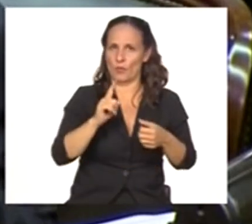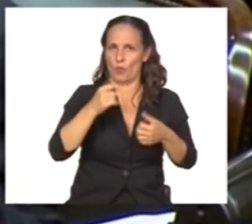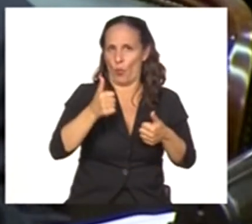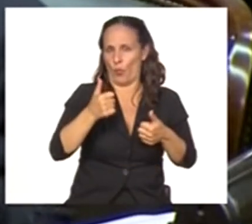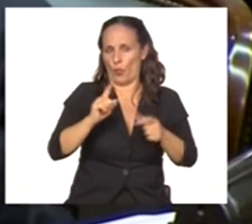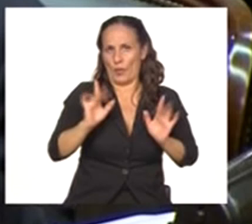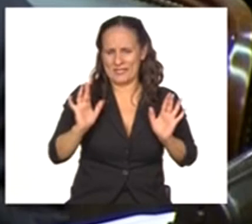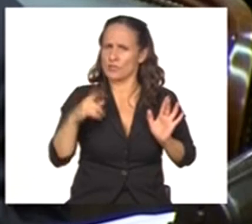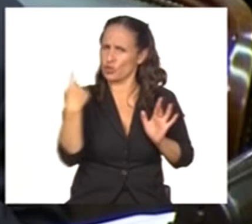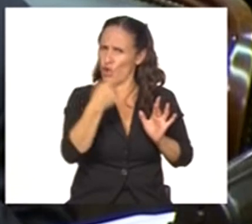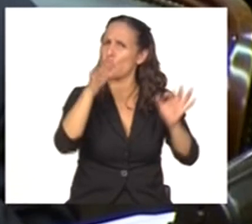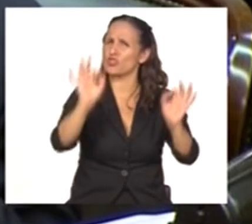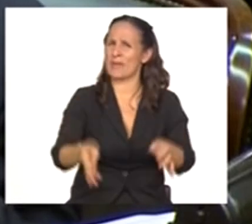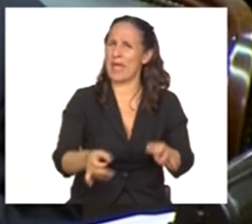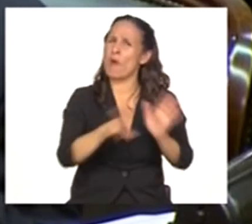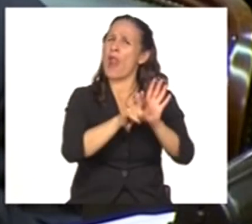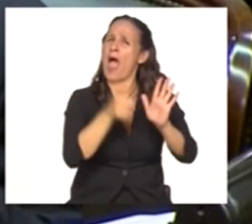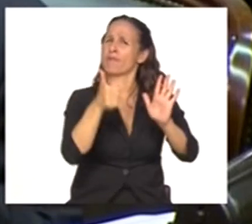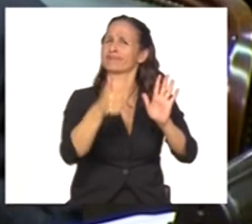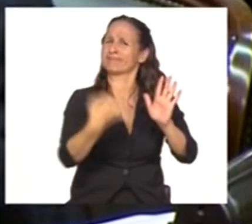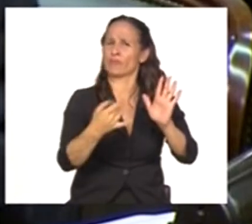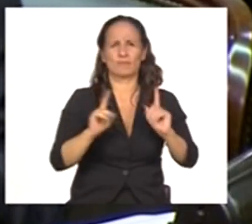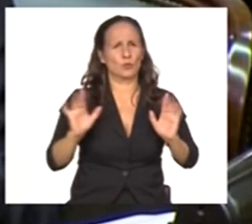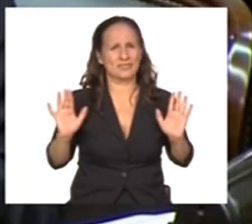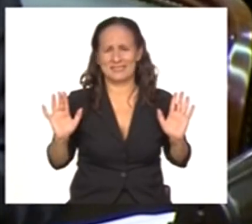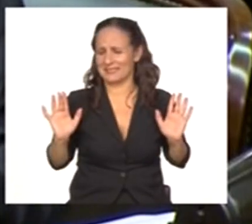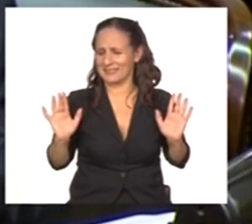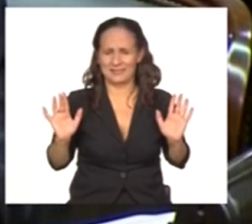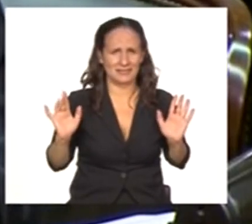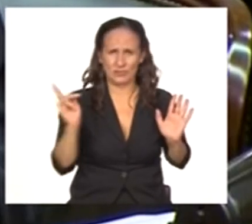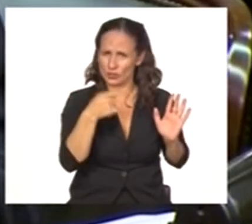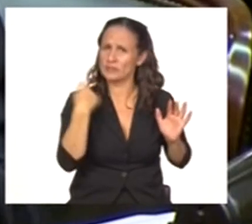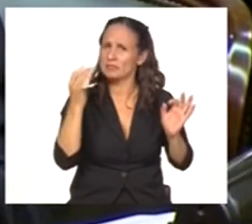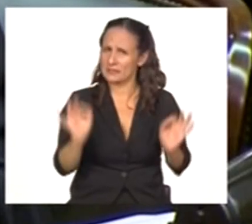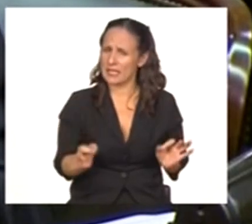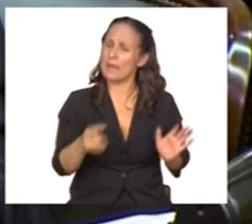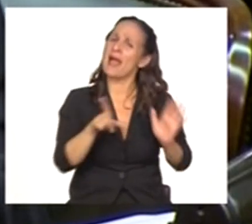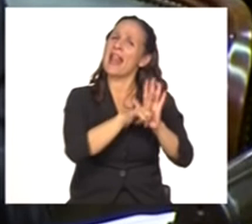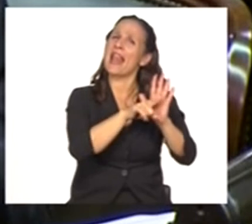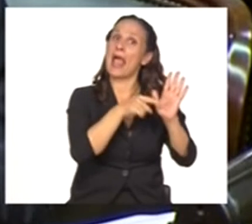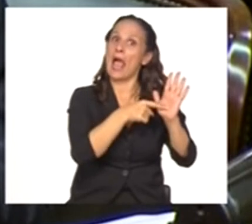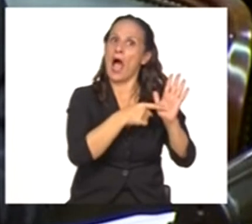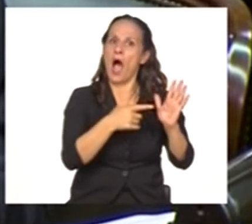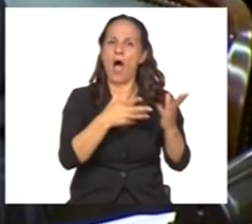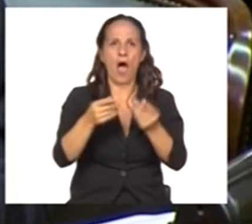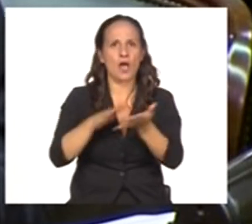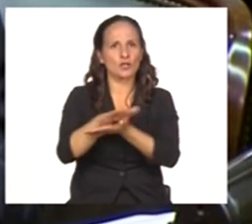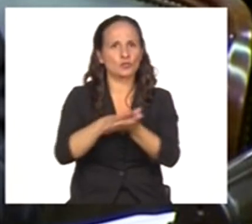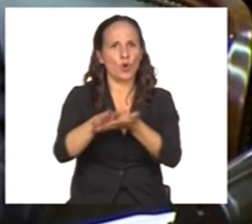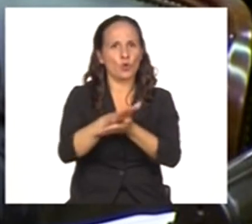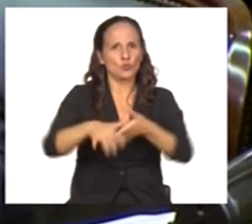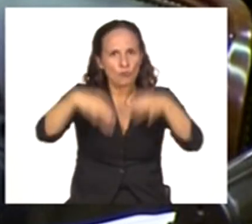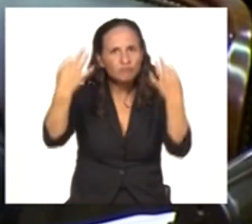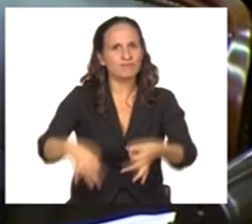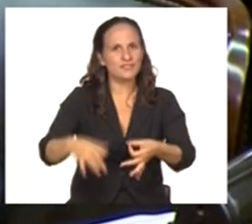lo sabemos. Esta no es una ley buena. Esta no es una ley que efectivamente venga a resolver en términos de